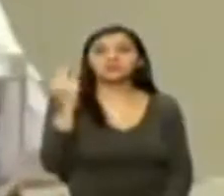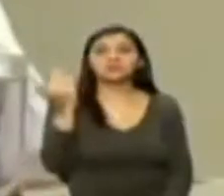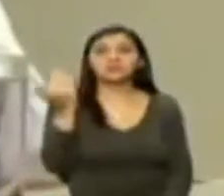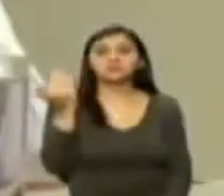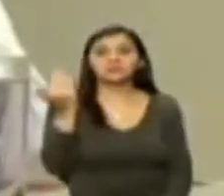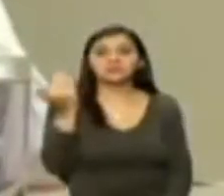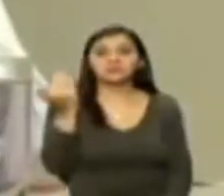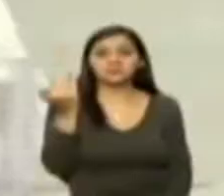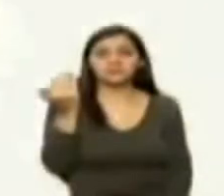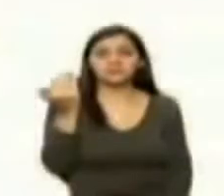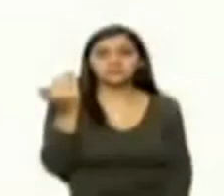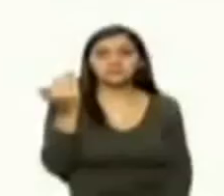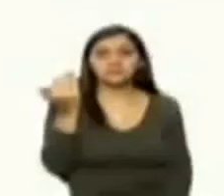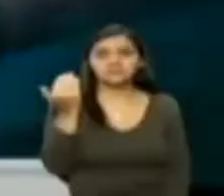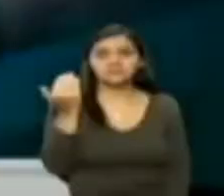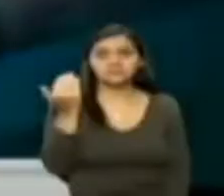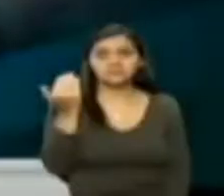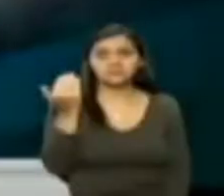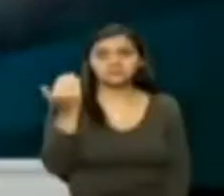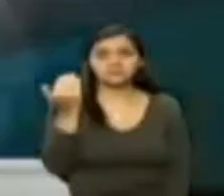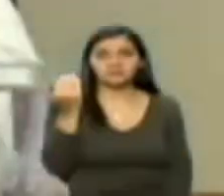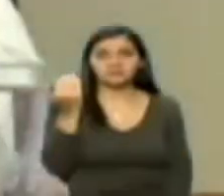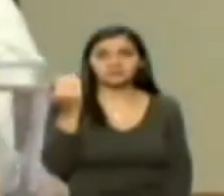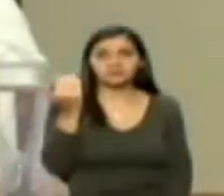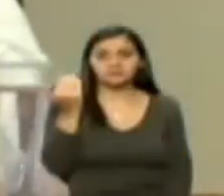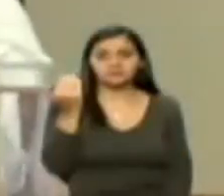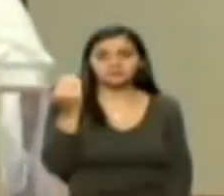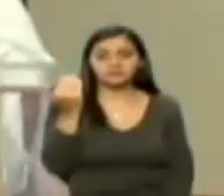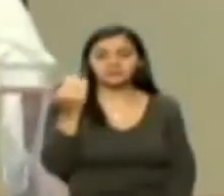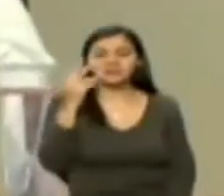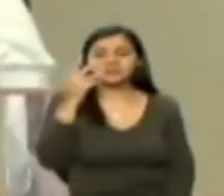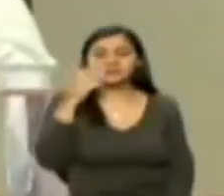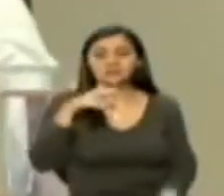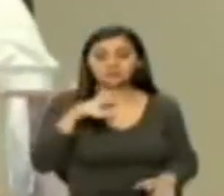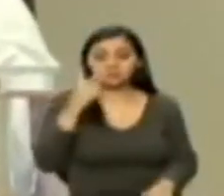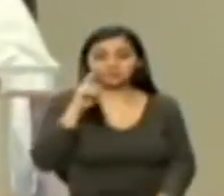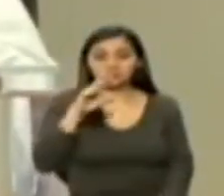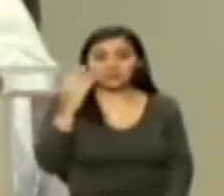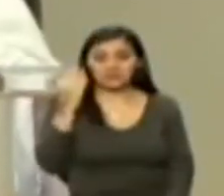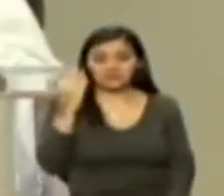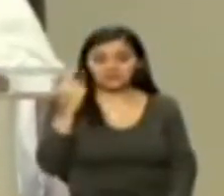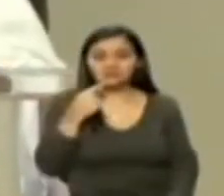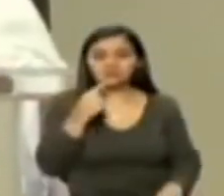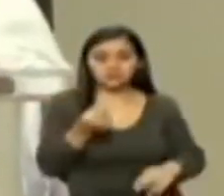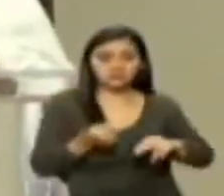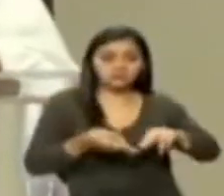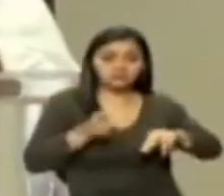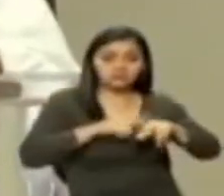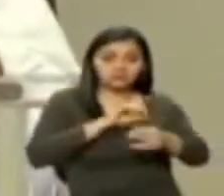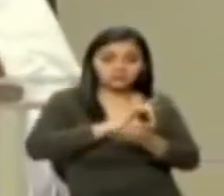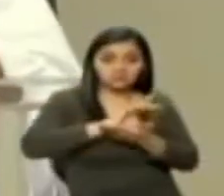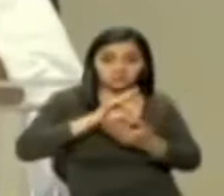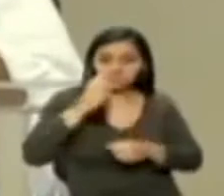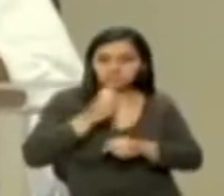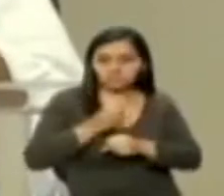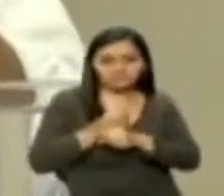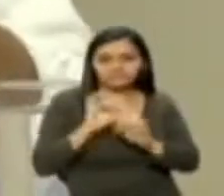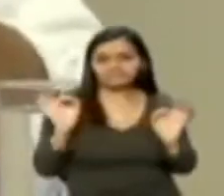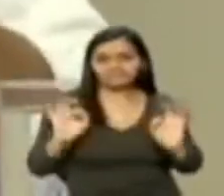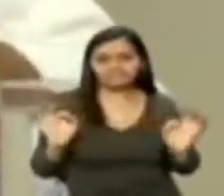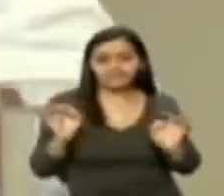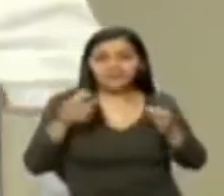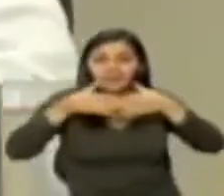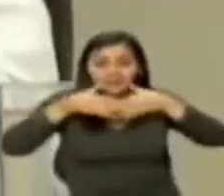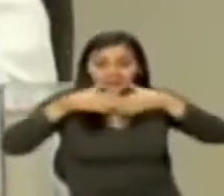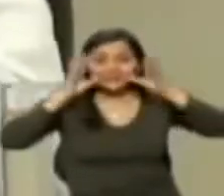¿ya?, no daba incremento del desempleo. La del diciembre de 2015 ya da, pero